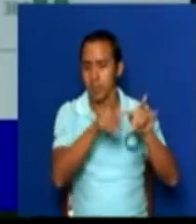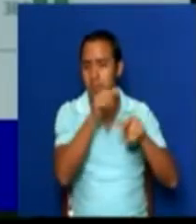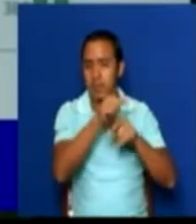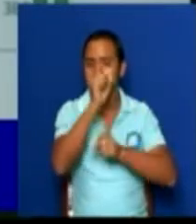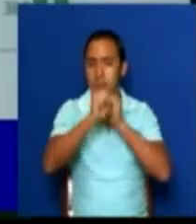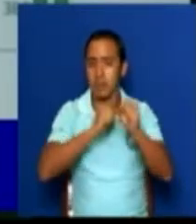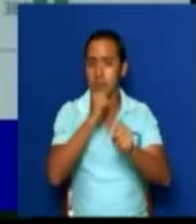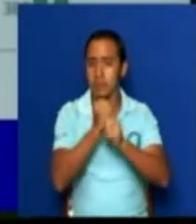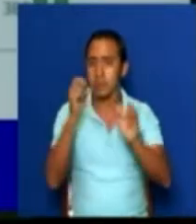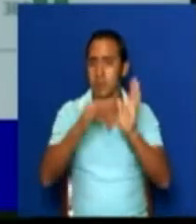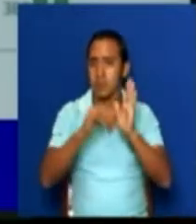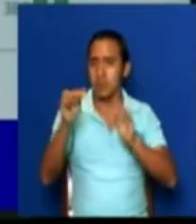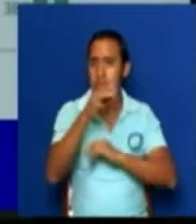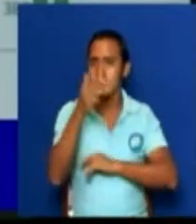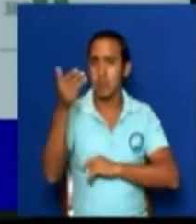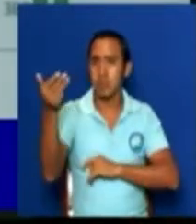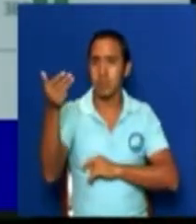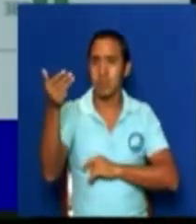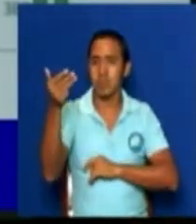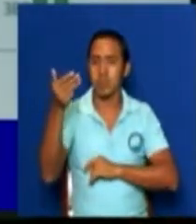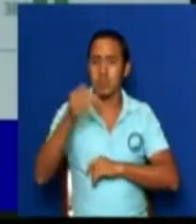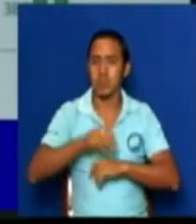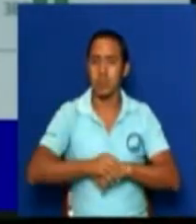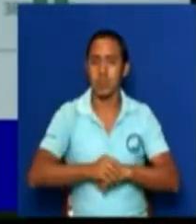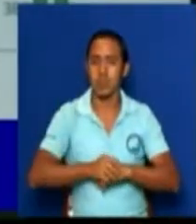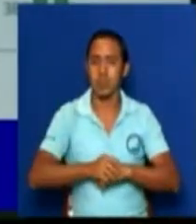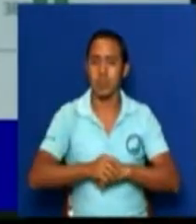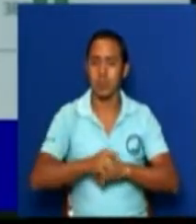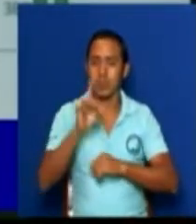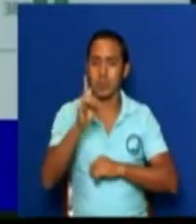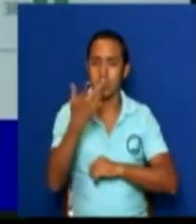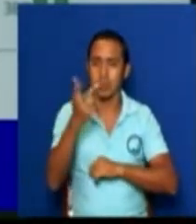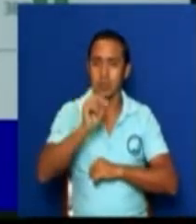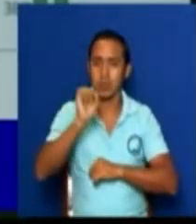2009 había un